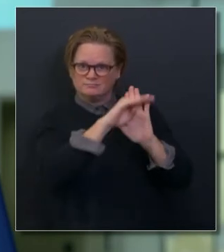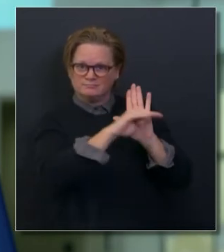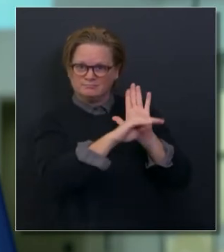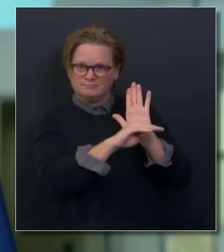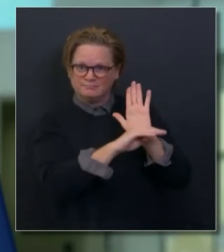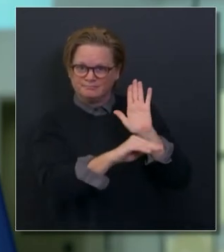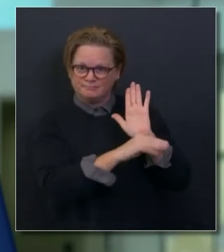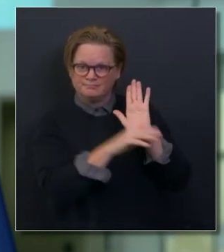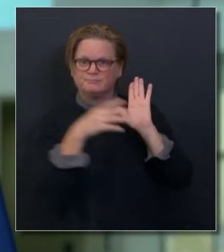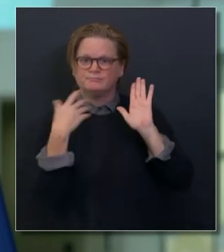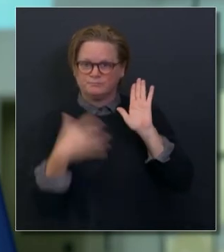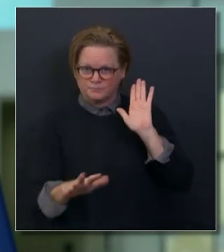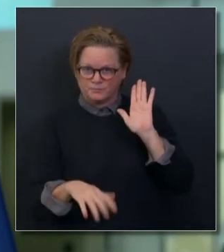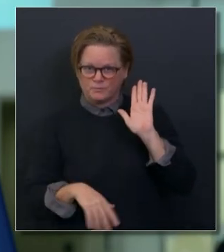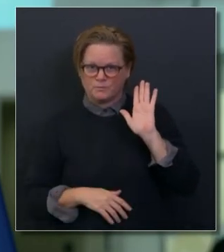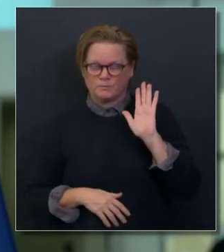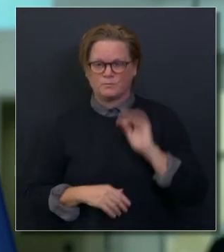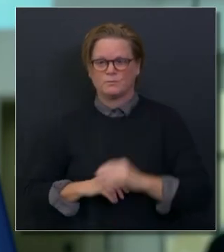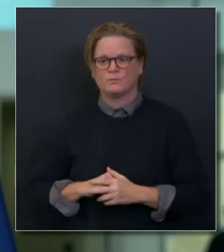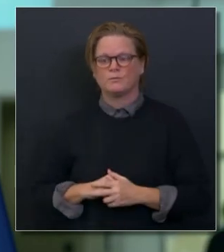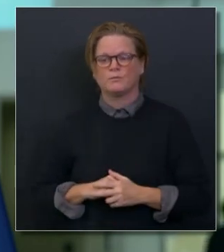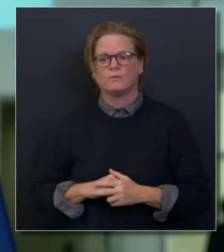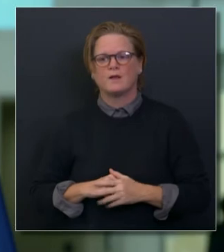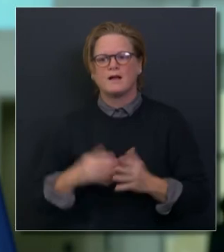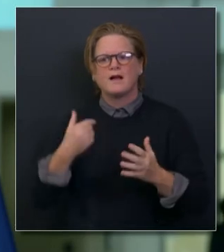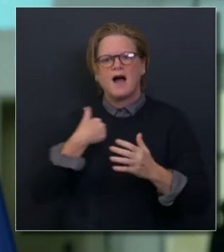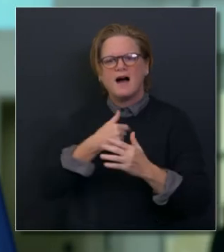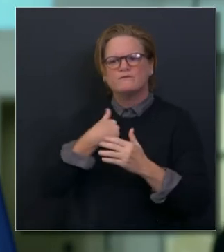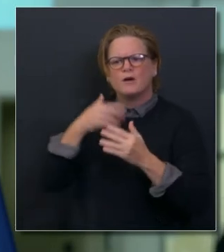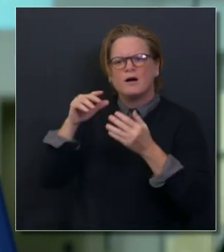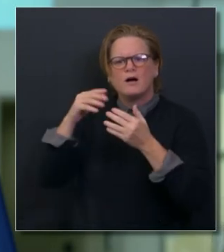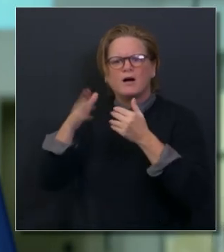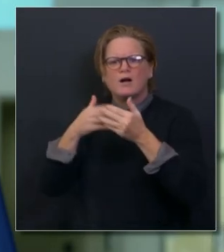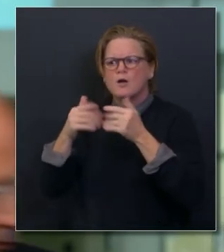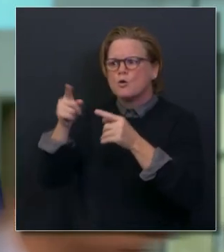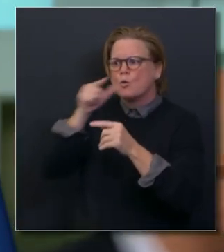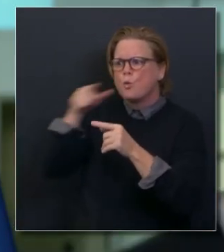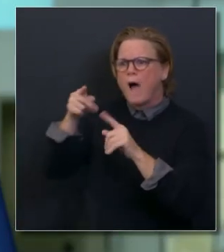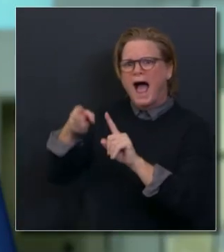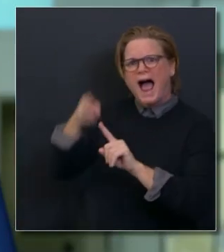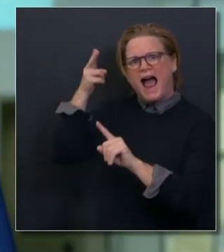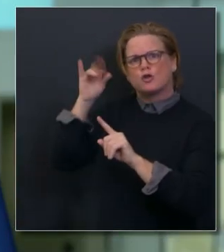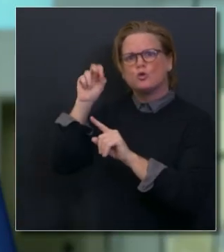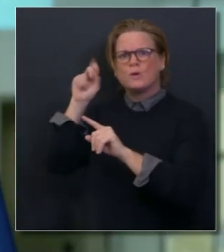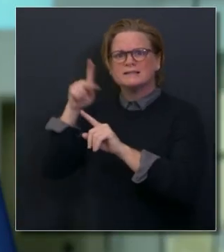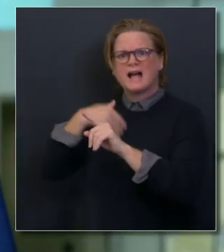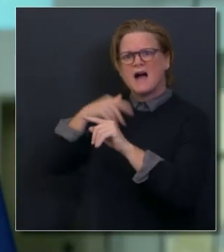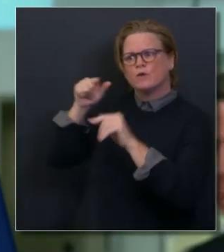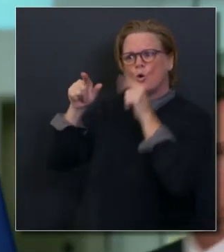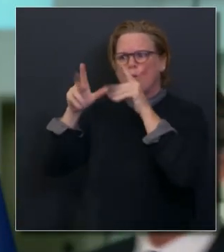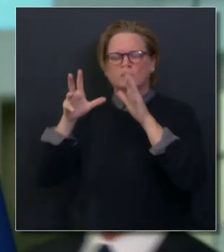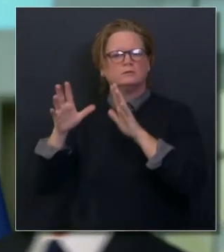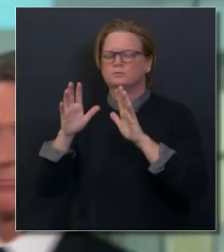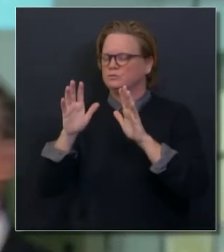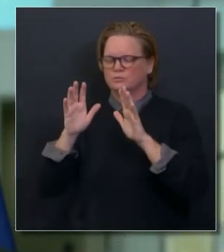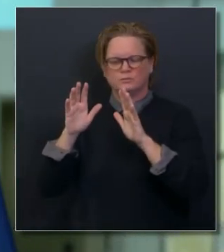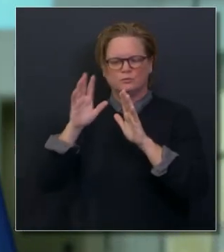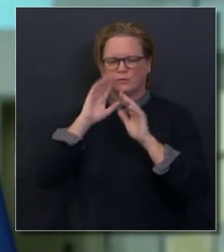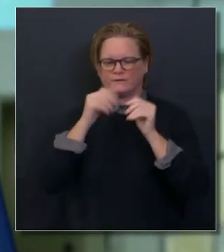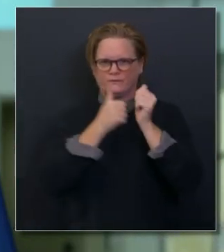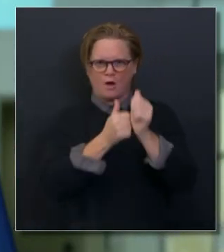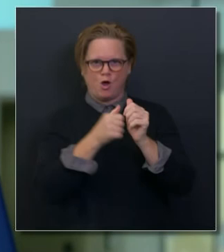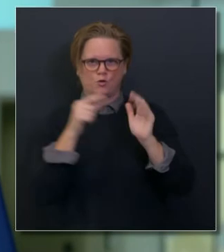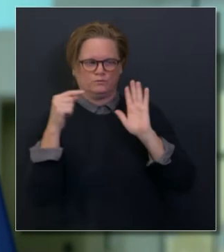ellos tengan riesgos adicionales de tener un resultado mayor si resultan contagiados por